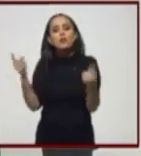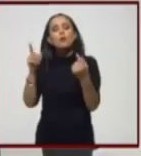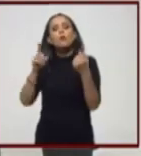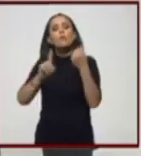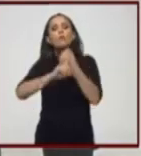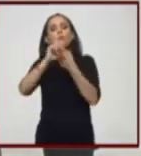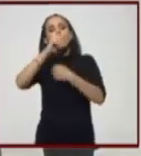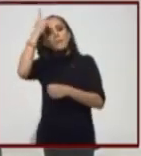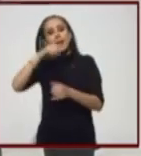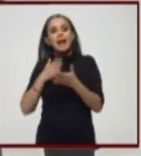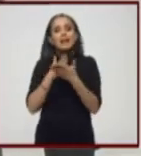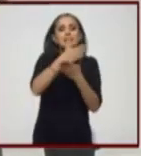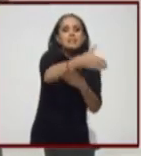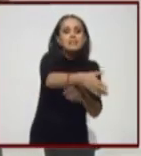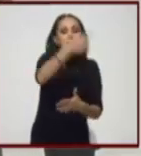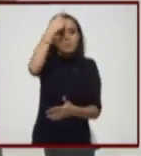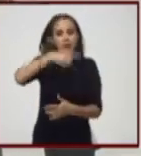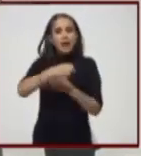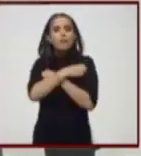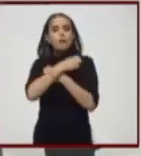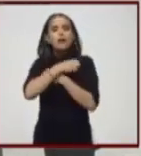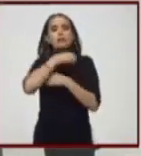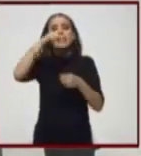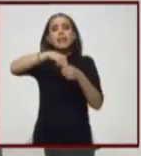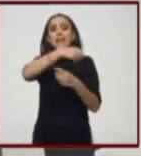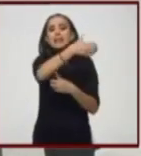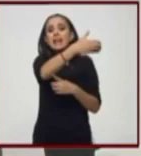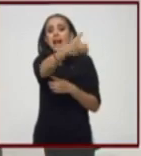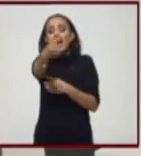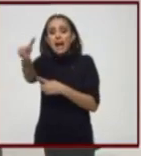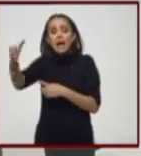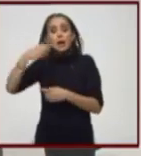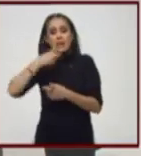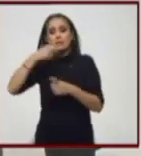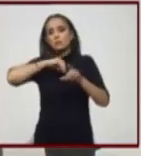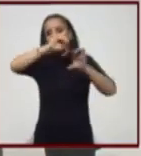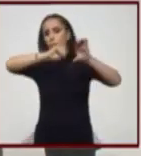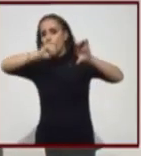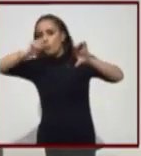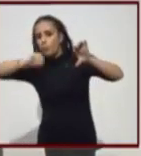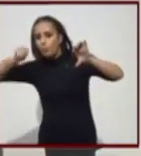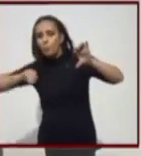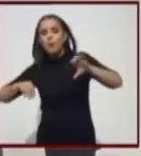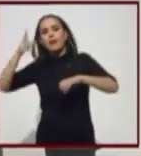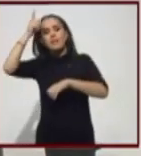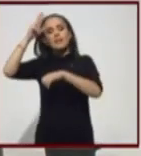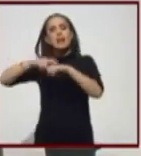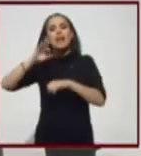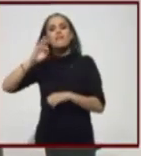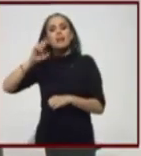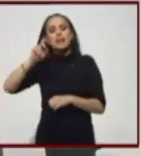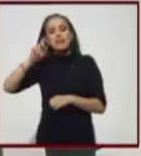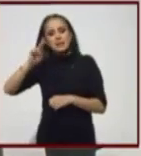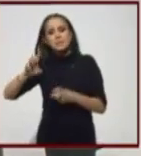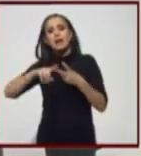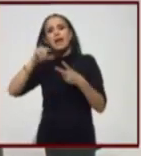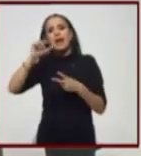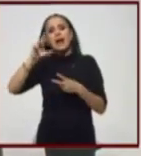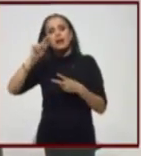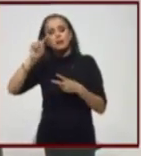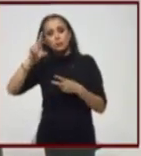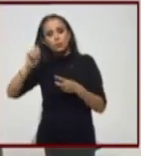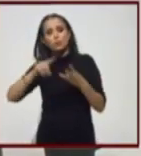acceder a la educación en comunidades rurales entonces viajábamos por todo el país con directores como felipe cazals arturo ripstein